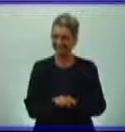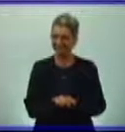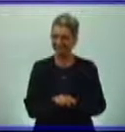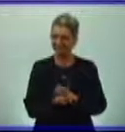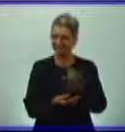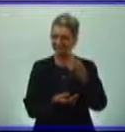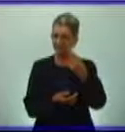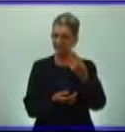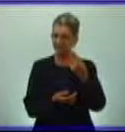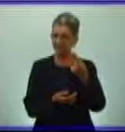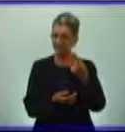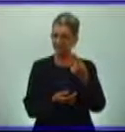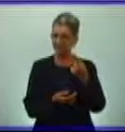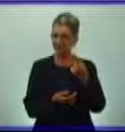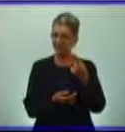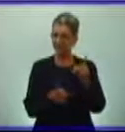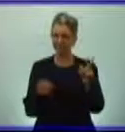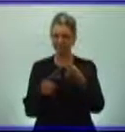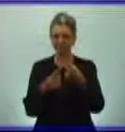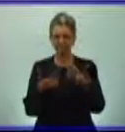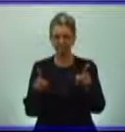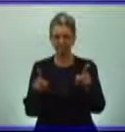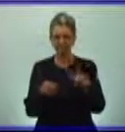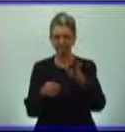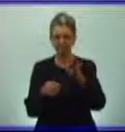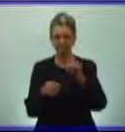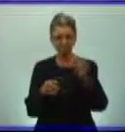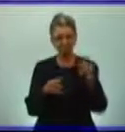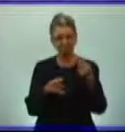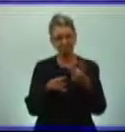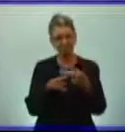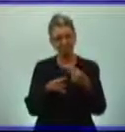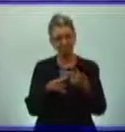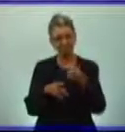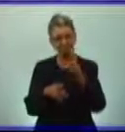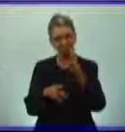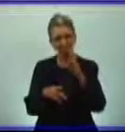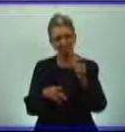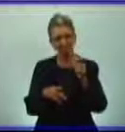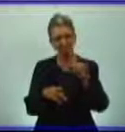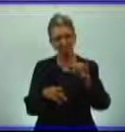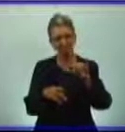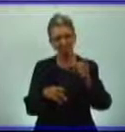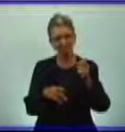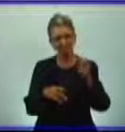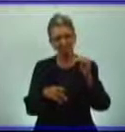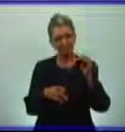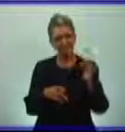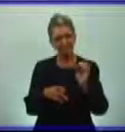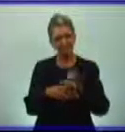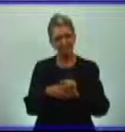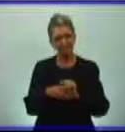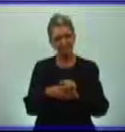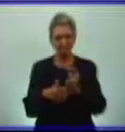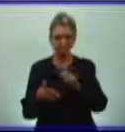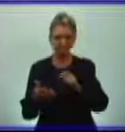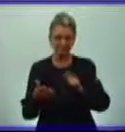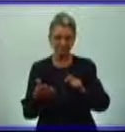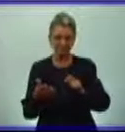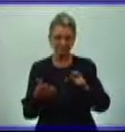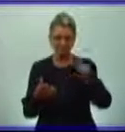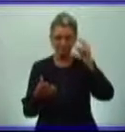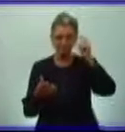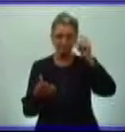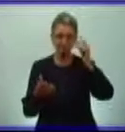Observen ahora las notas de nuestro himno de Bayamo. Este himno fue escrito por Perucho Figueredo.